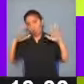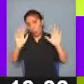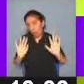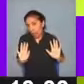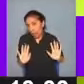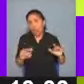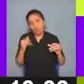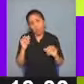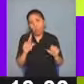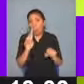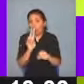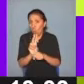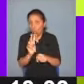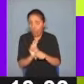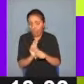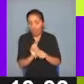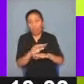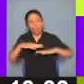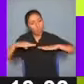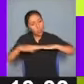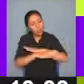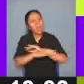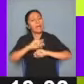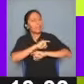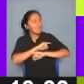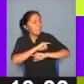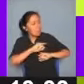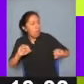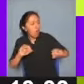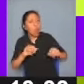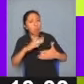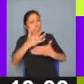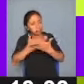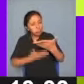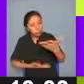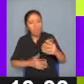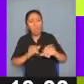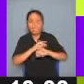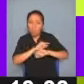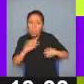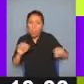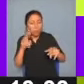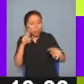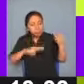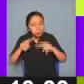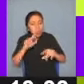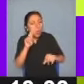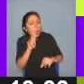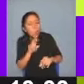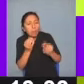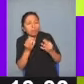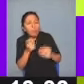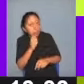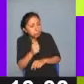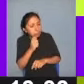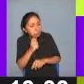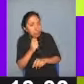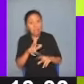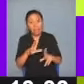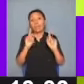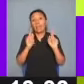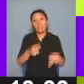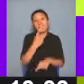que siempre recomendamos que se informen que busquen en los portales de de noticias que que llamen tienen la línea